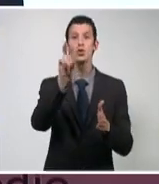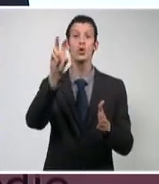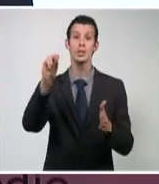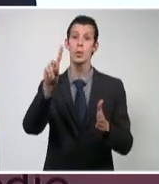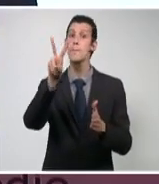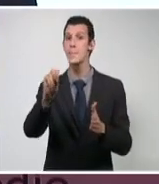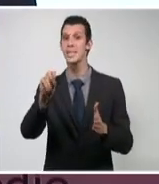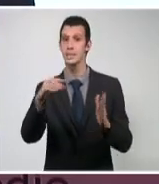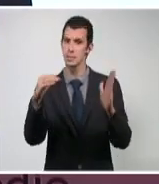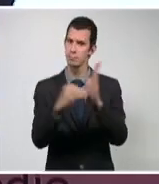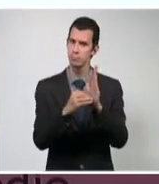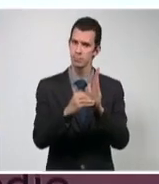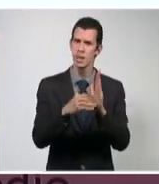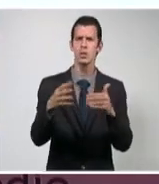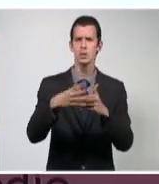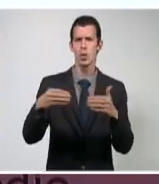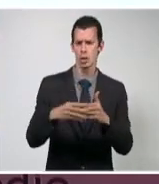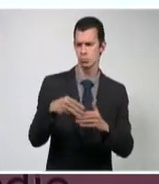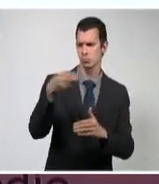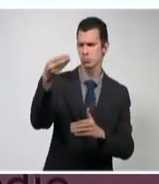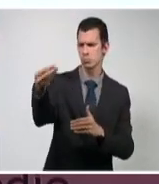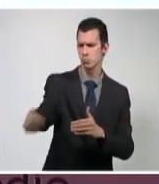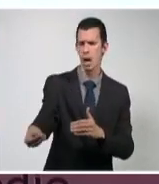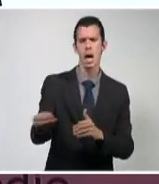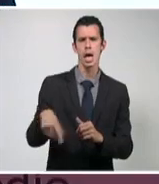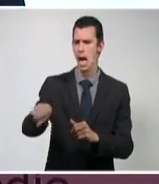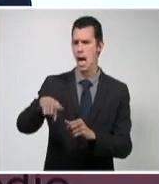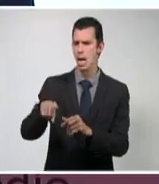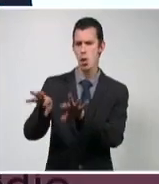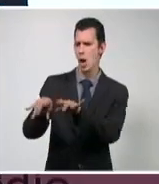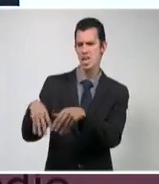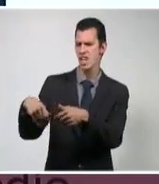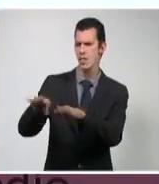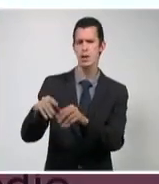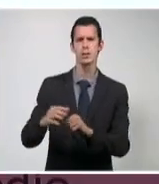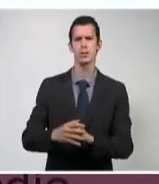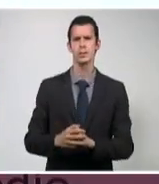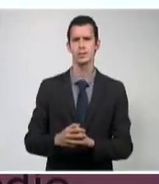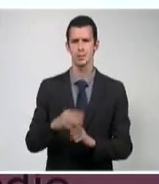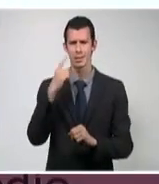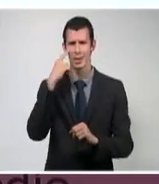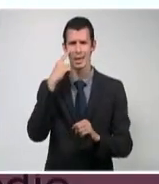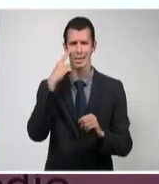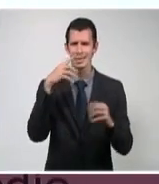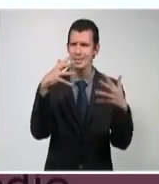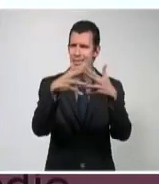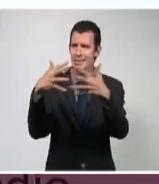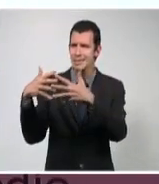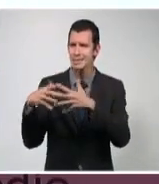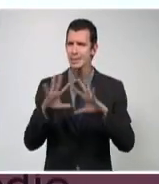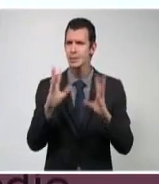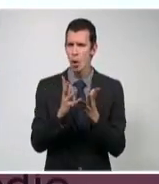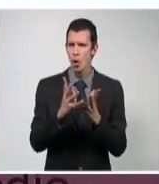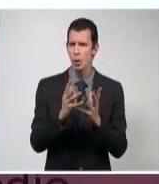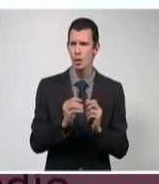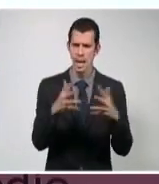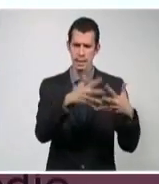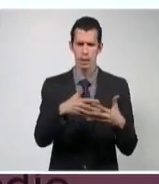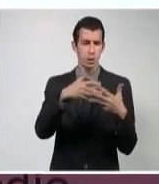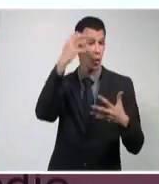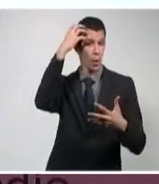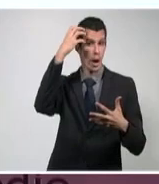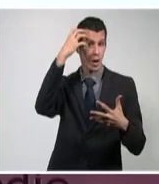$220,000 para Diario de Cuba. ¿Se entiende entonces esta ruta del dinero? Voy a poner un último ejemplo para terminar. En este último ejemplo